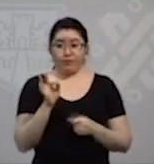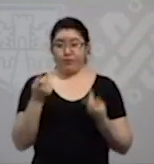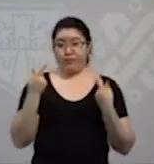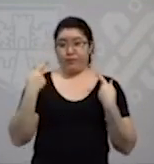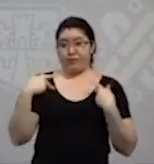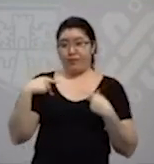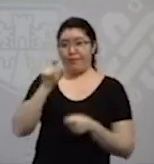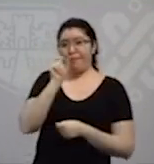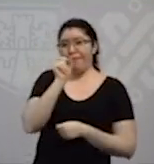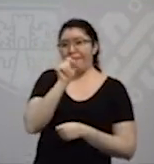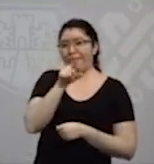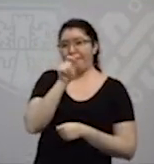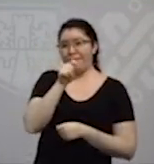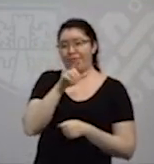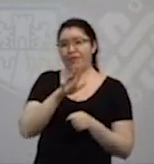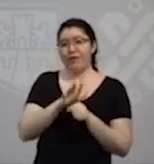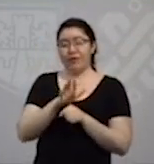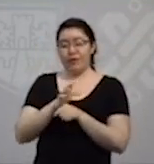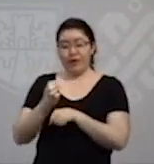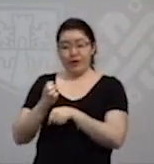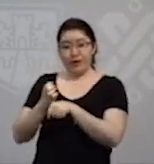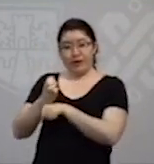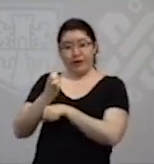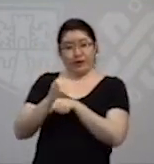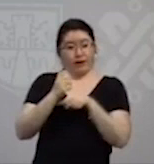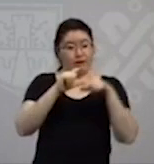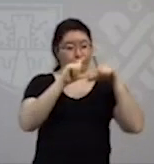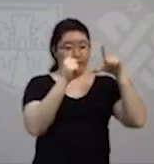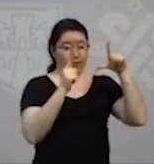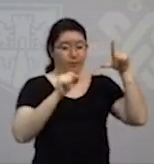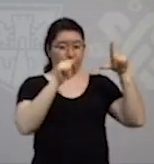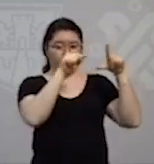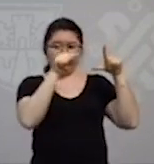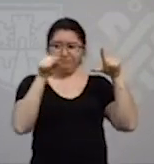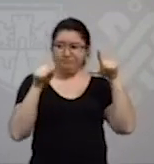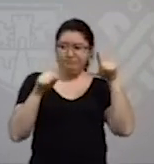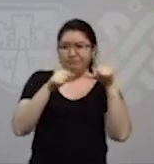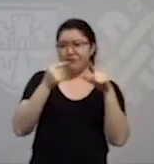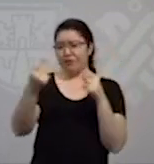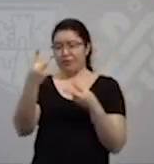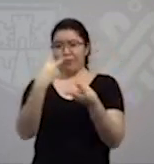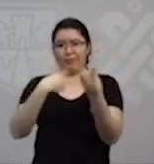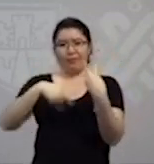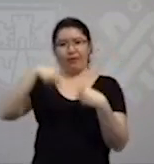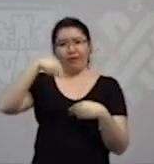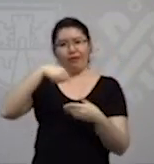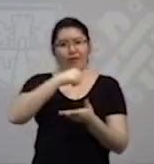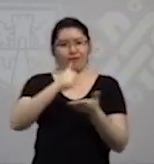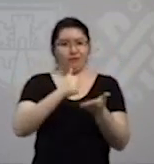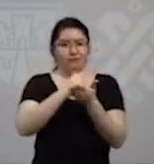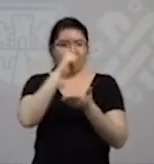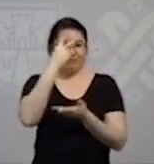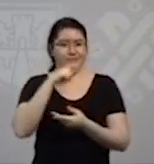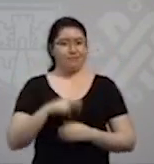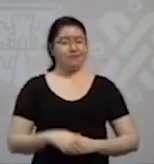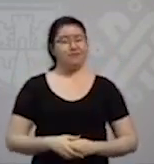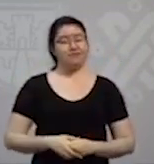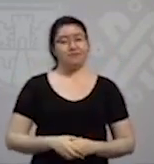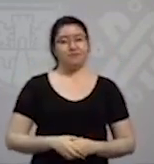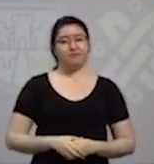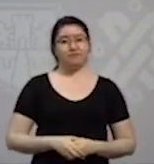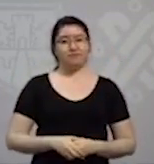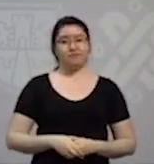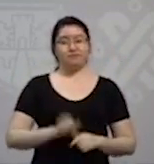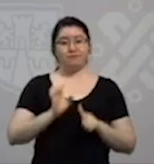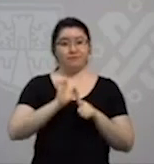el número de personas de otros estados de la República que también acuden a hospitalizarse a la ciudad.